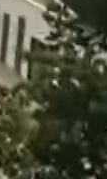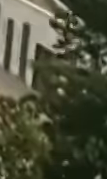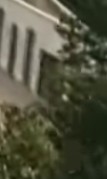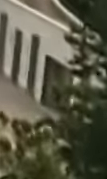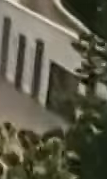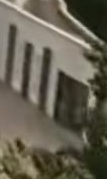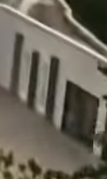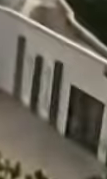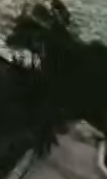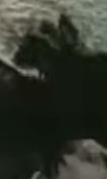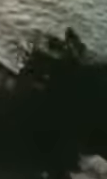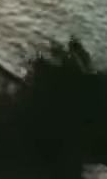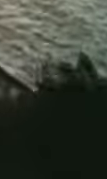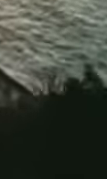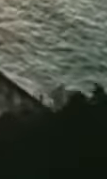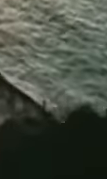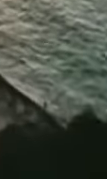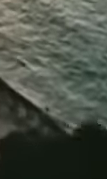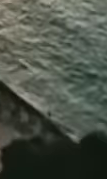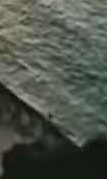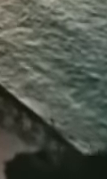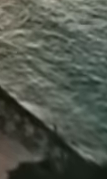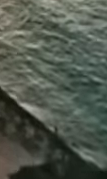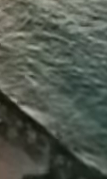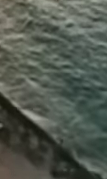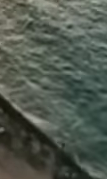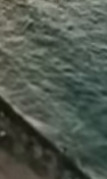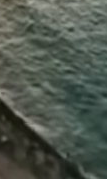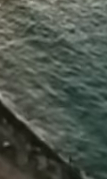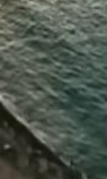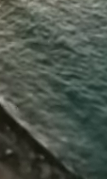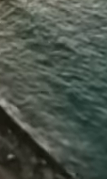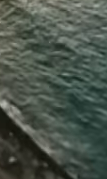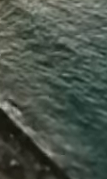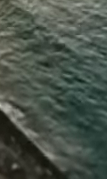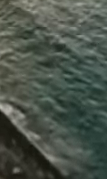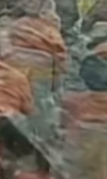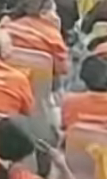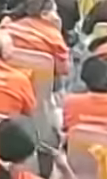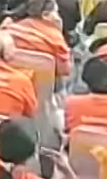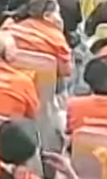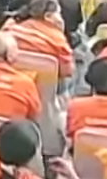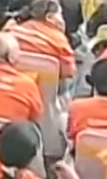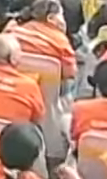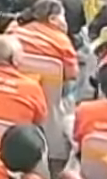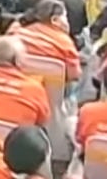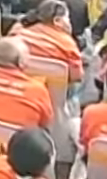nacen del amor de la patria. Ven y redescubre Los Caracas.